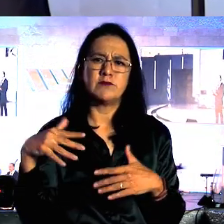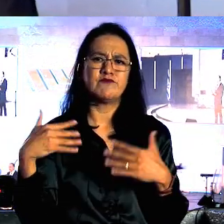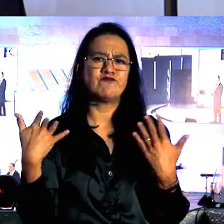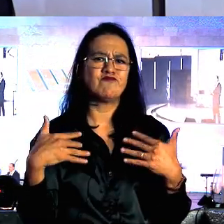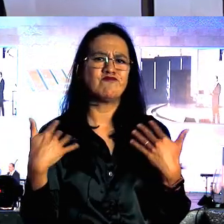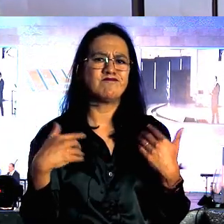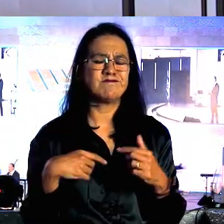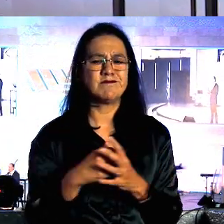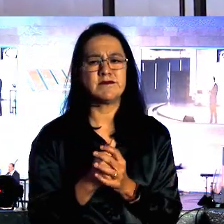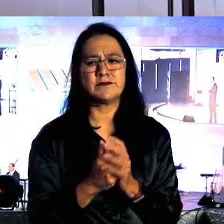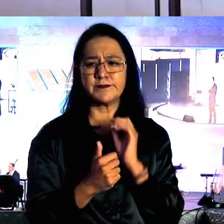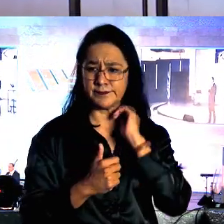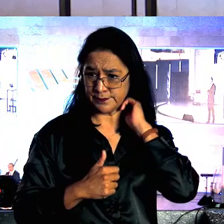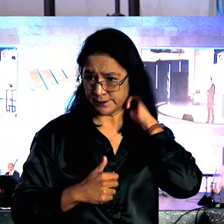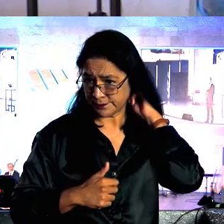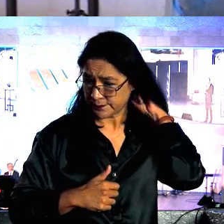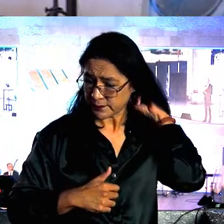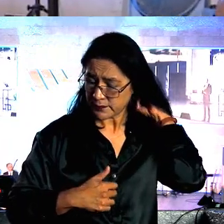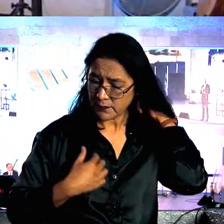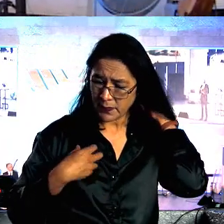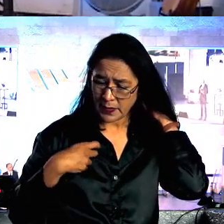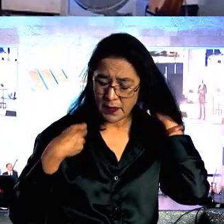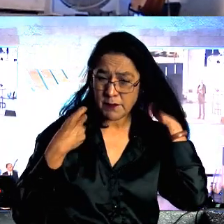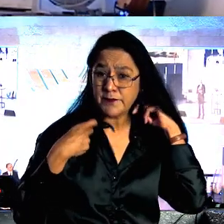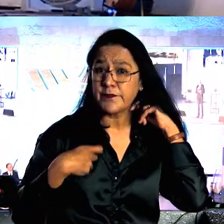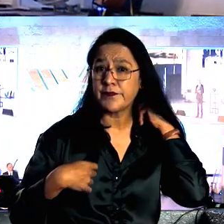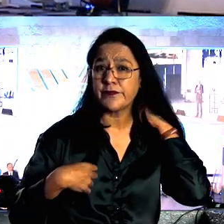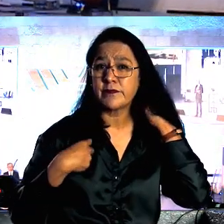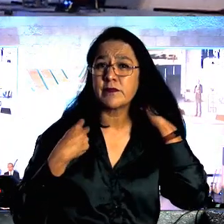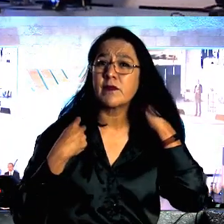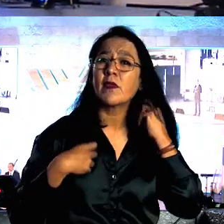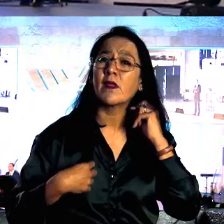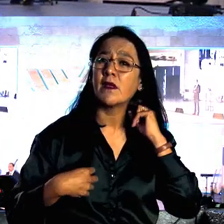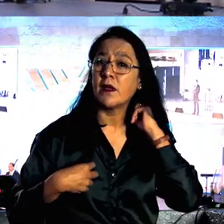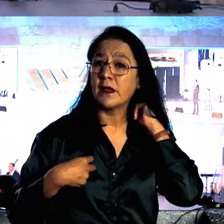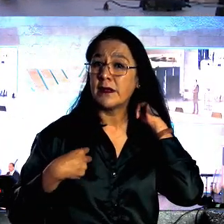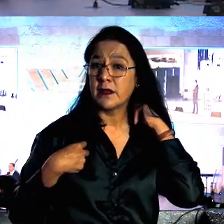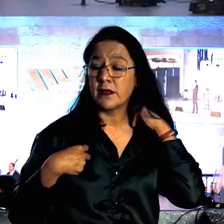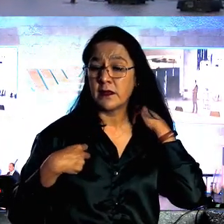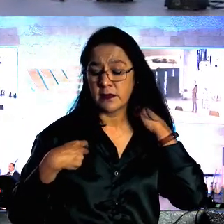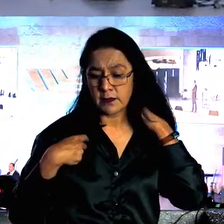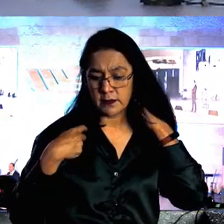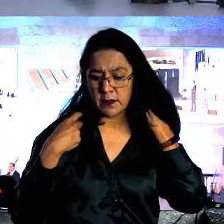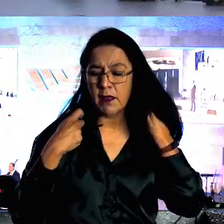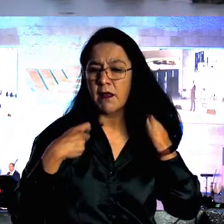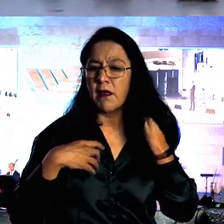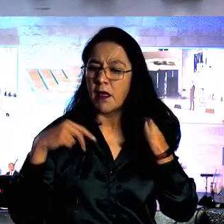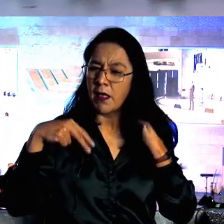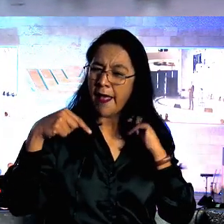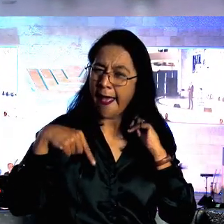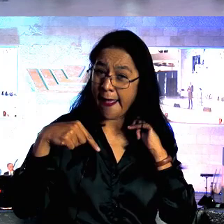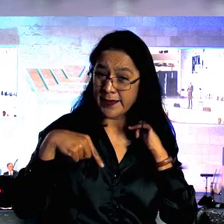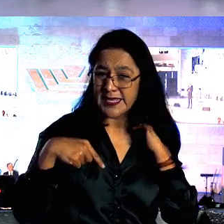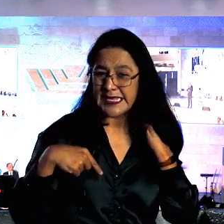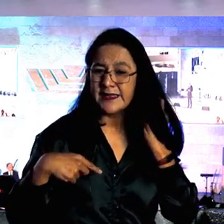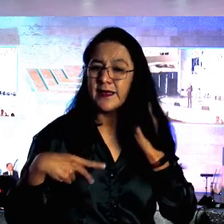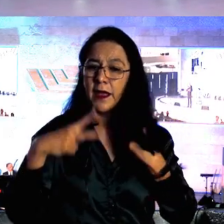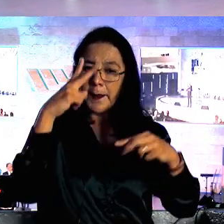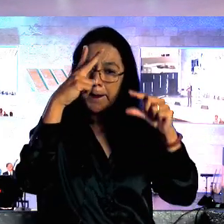creo que lo que más nos está pesando en este momento es reconocer